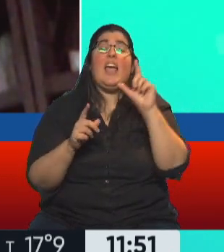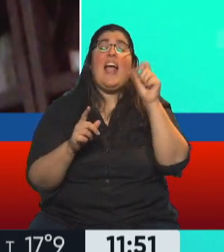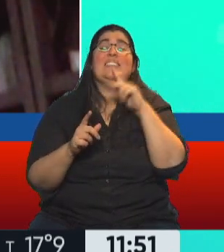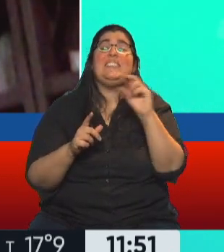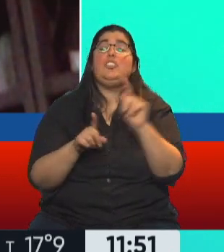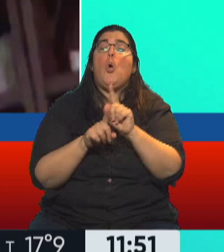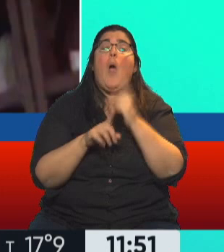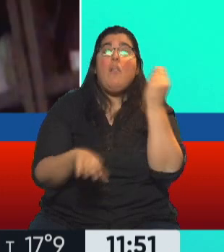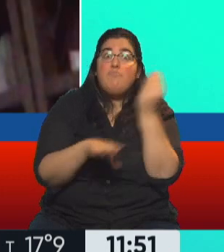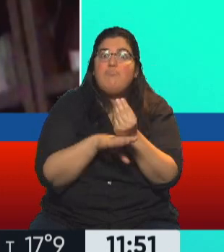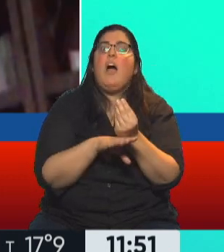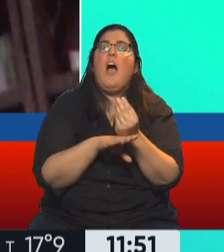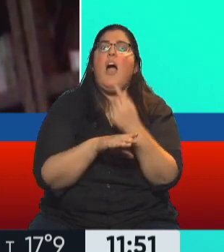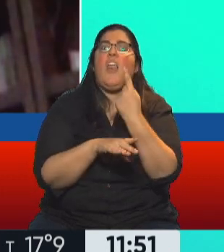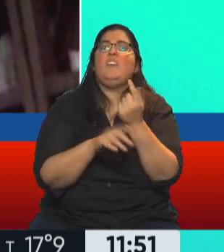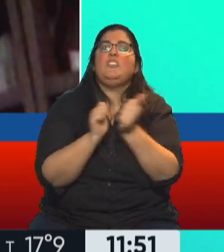porque